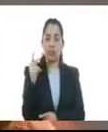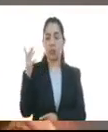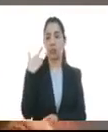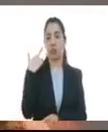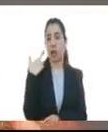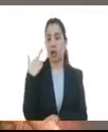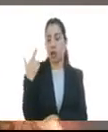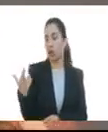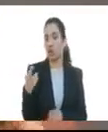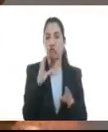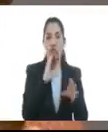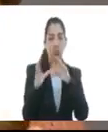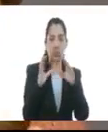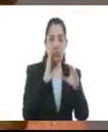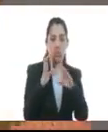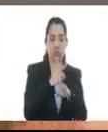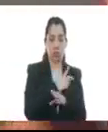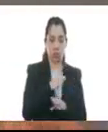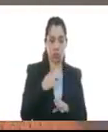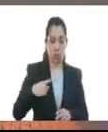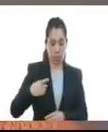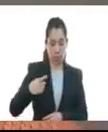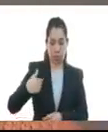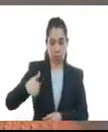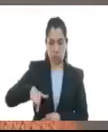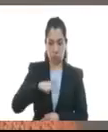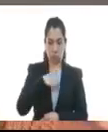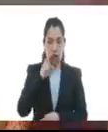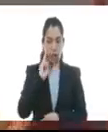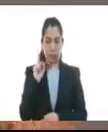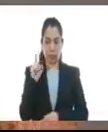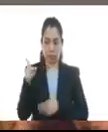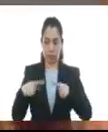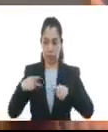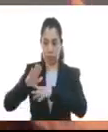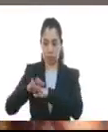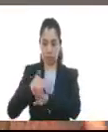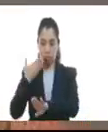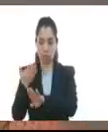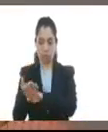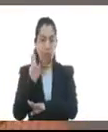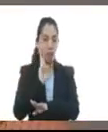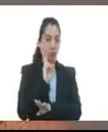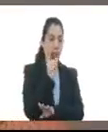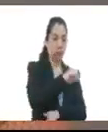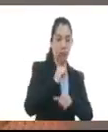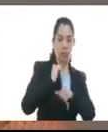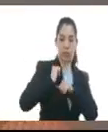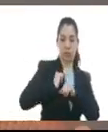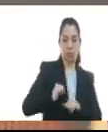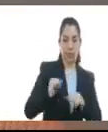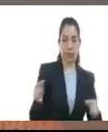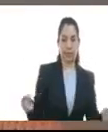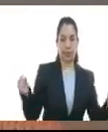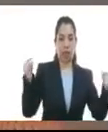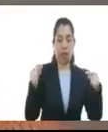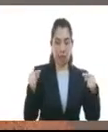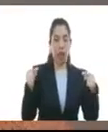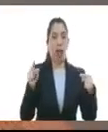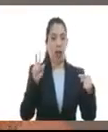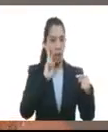intermediario entre la víctima y entre la autoridad para que la autoridad ponga cartas en el asunto al respecto y haga algo,